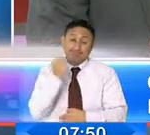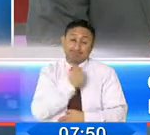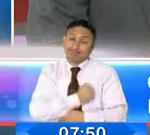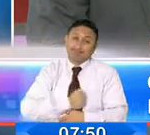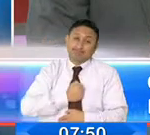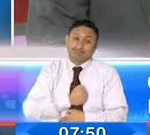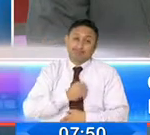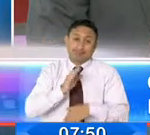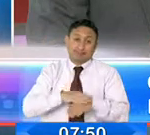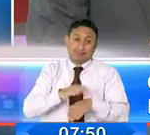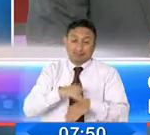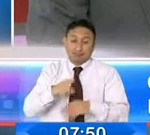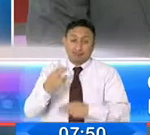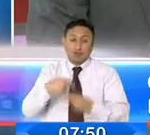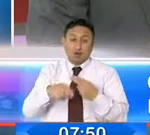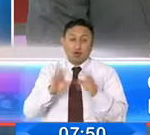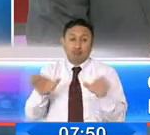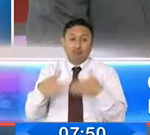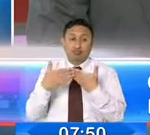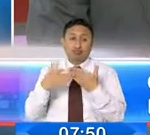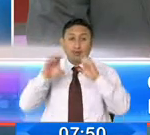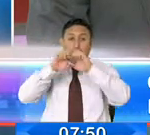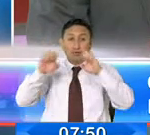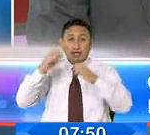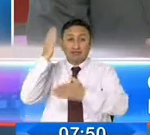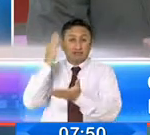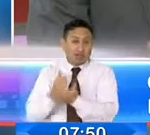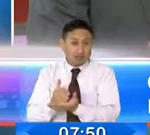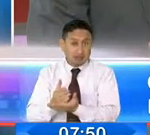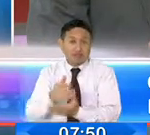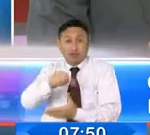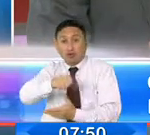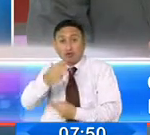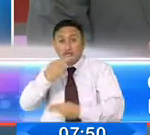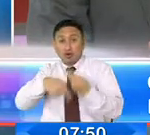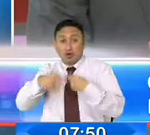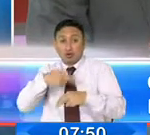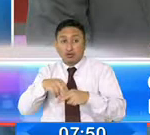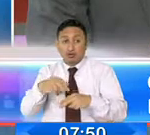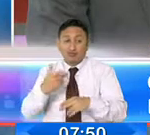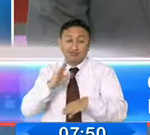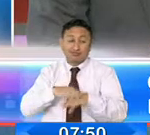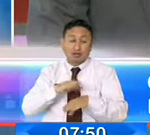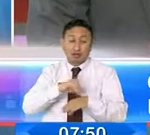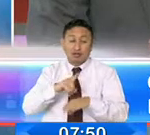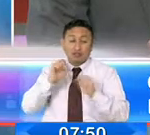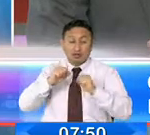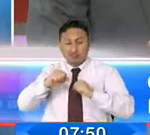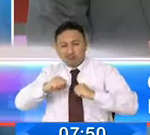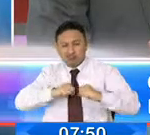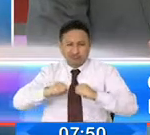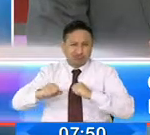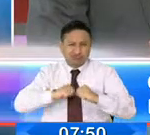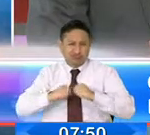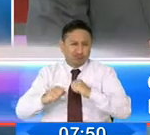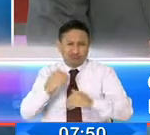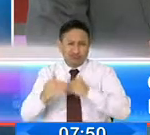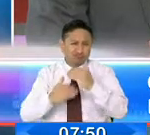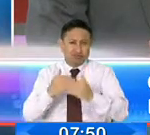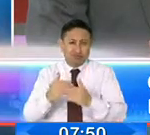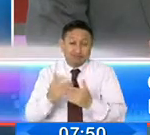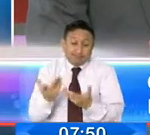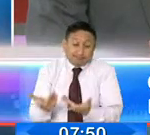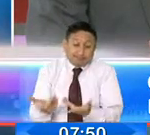de aquello, negocios cerrados, empresas paralizadas, otros negocios por tratar de sobrevivir. Lamentablemente esas han sido